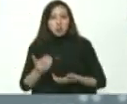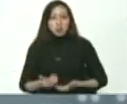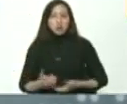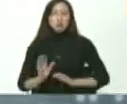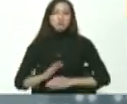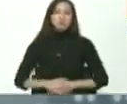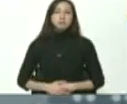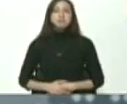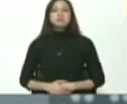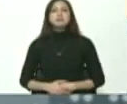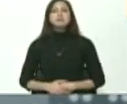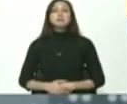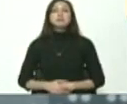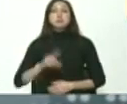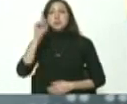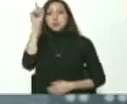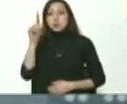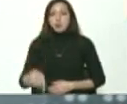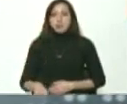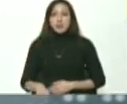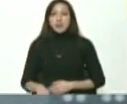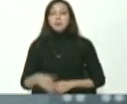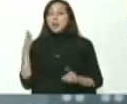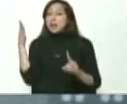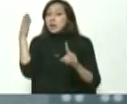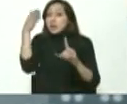ir precisamente